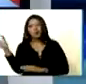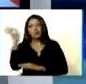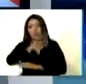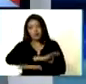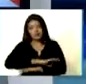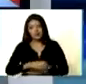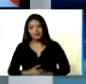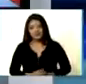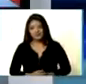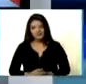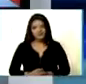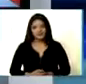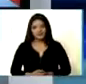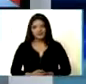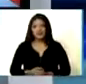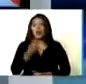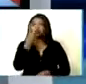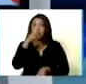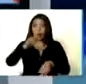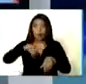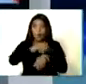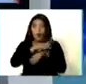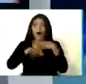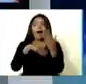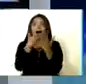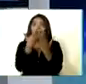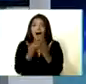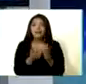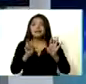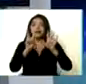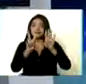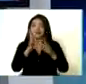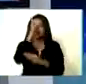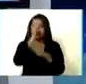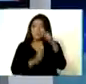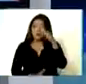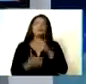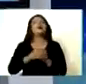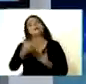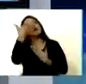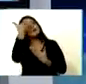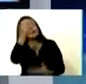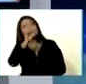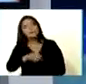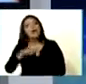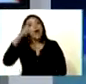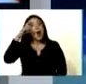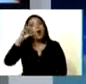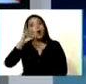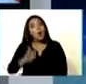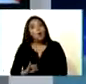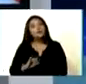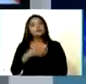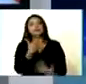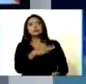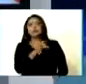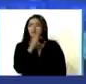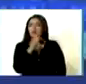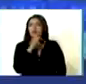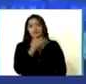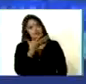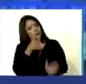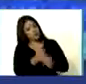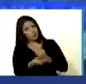día de hoy en La Pauta. Estas dos horas vamos hasta las 7:30, como todos los días. Vamos a saludar también a José Manuel Blanco. José Manuel, el hombre de las noticias, ¿cómo